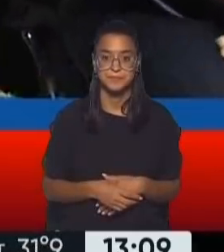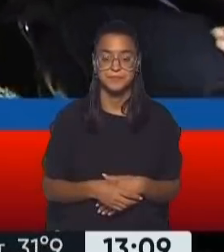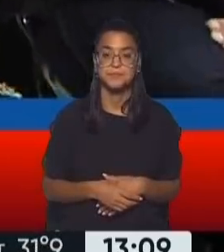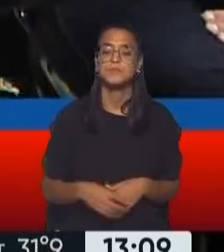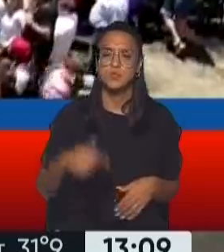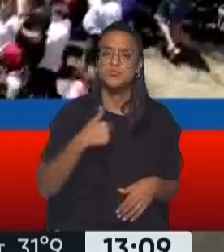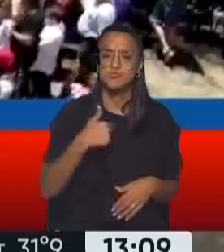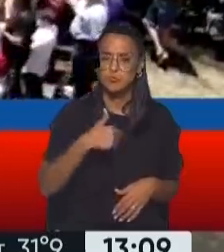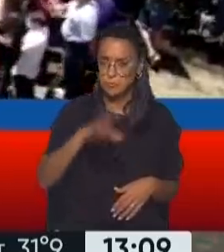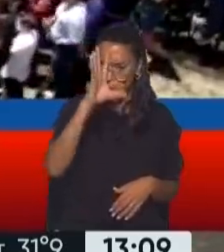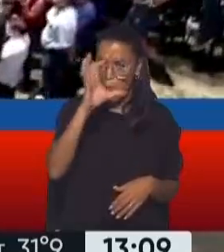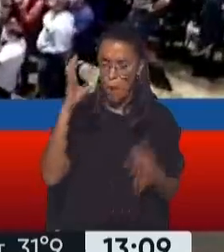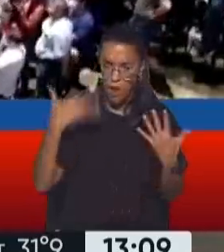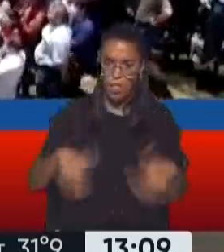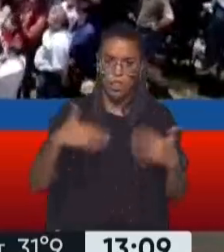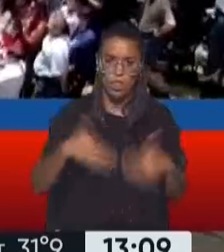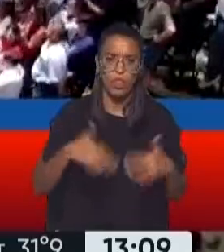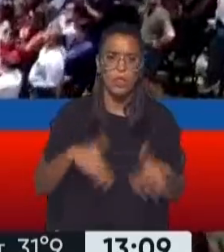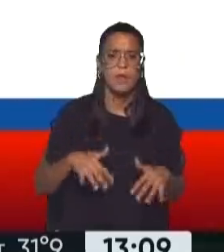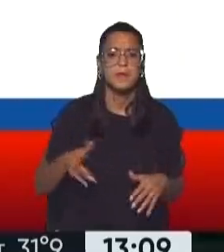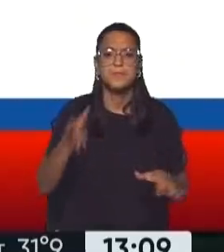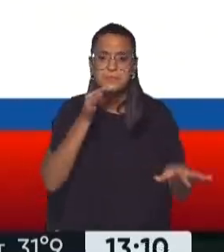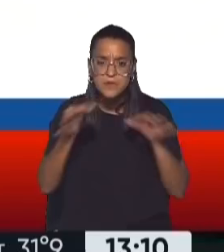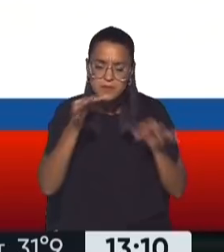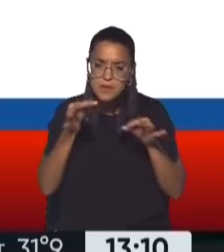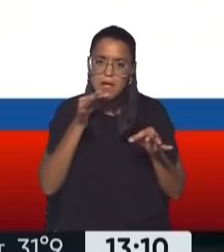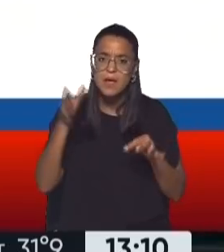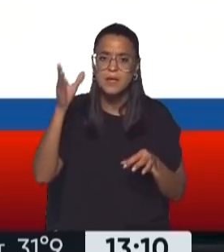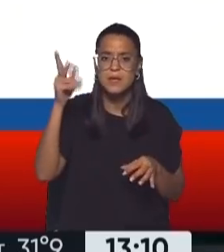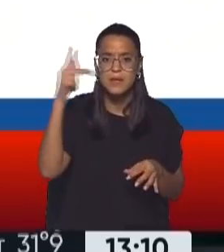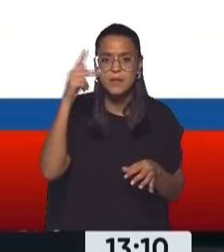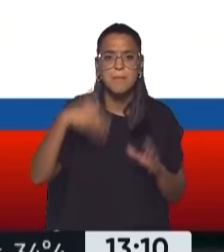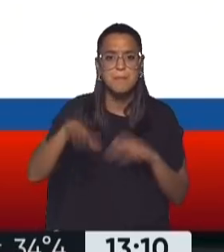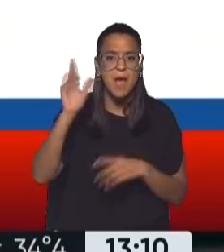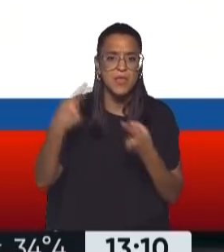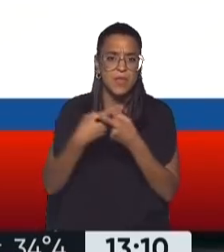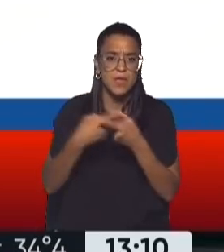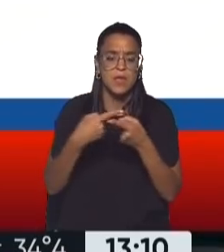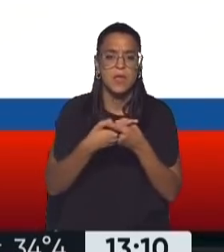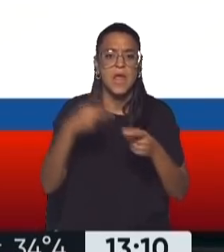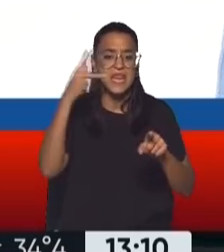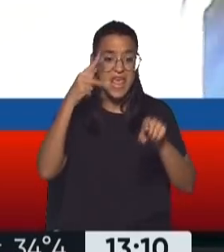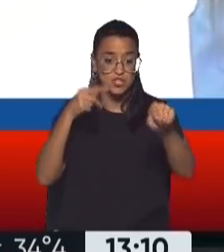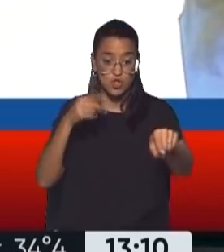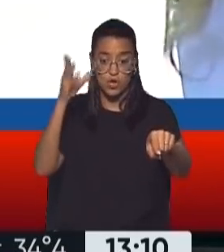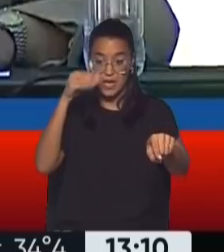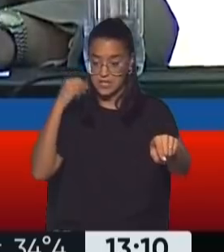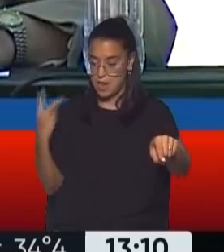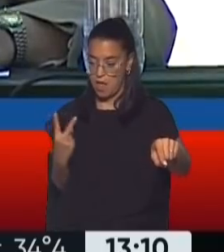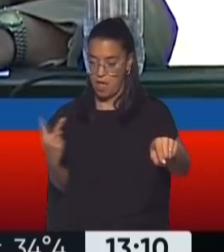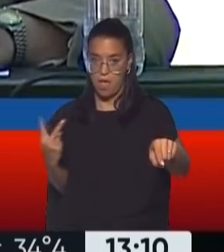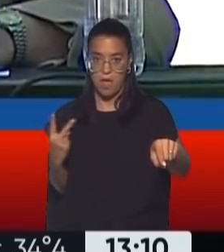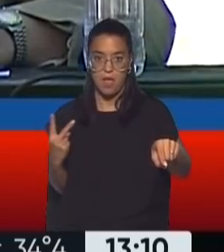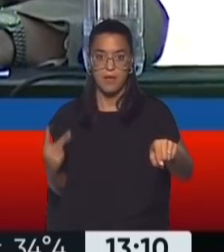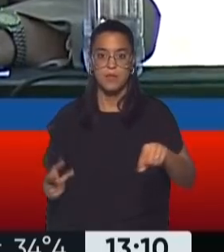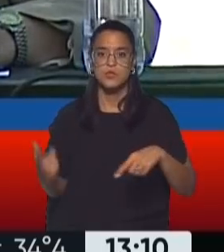Yo tengo muy grabada aquella charla con Cristina, que era con la que más discutía. Estaba Néstor sentada allí y Cristina y yo de este lado.